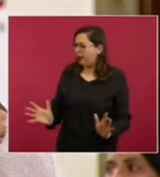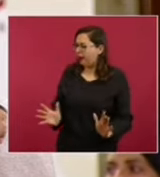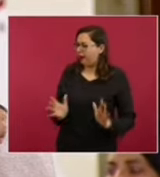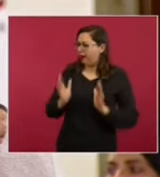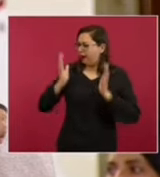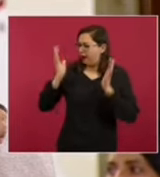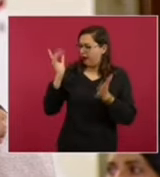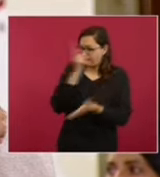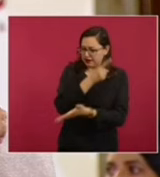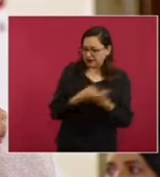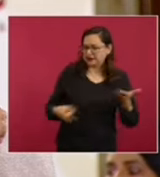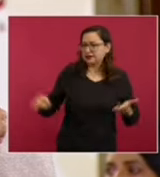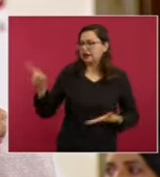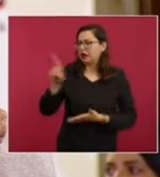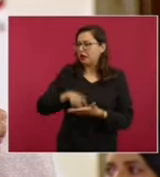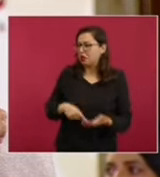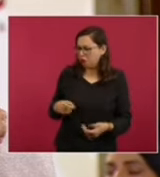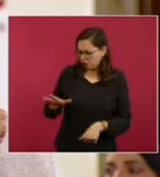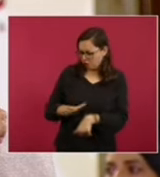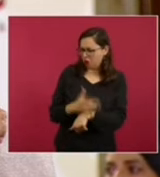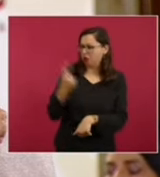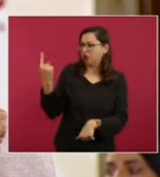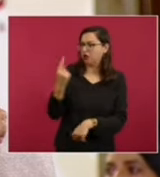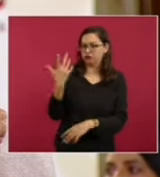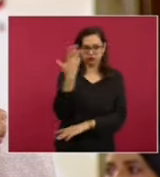a todos son iguales,